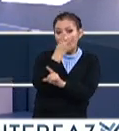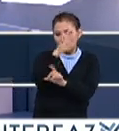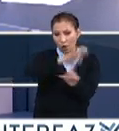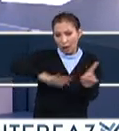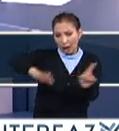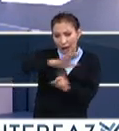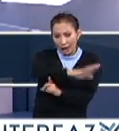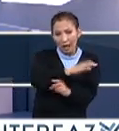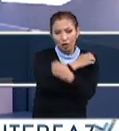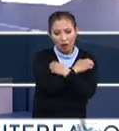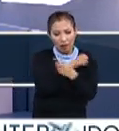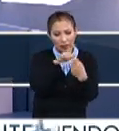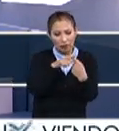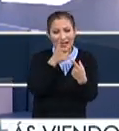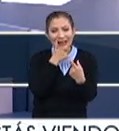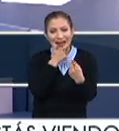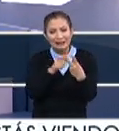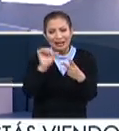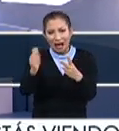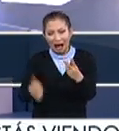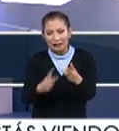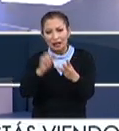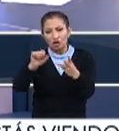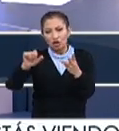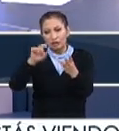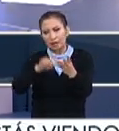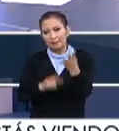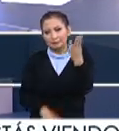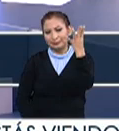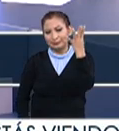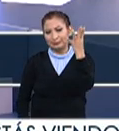áreas, ¿no? Que es educación, inglés, arte y sociedad.